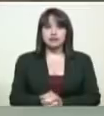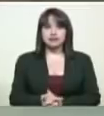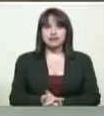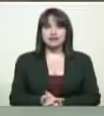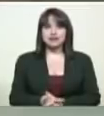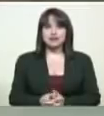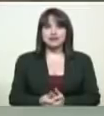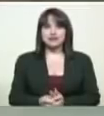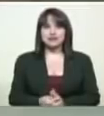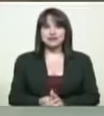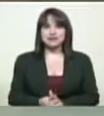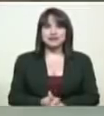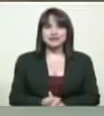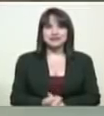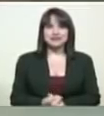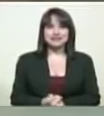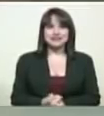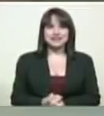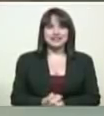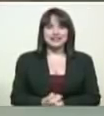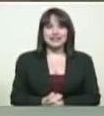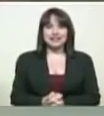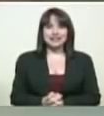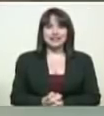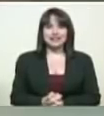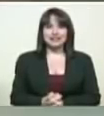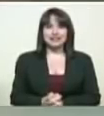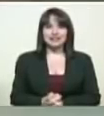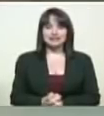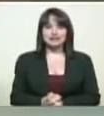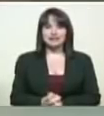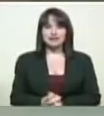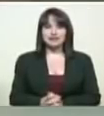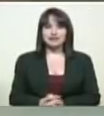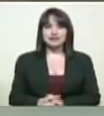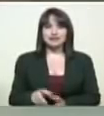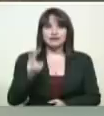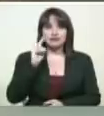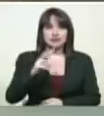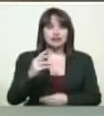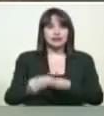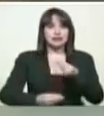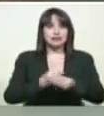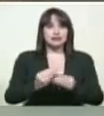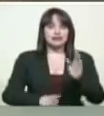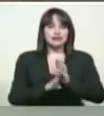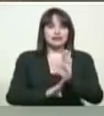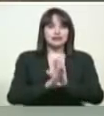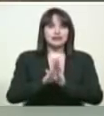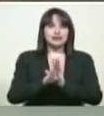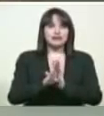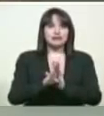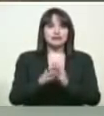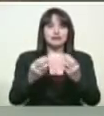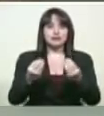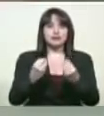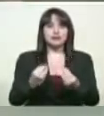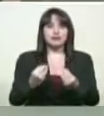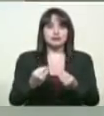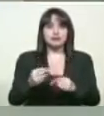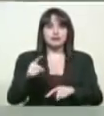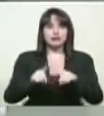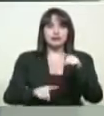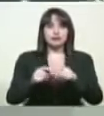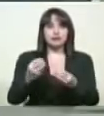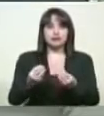pongan en su agenda programa de recuperación crecimiento y prosperidad económica y pónganse